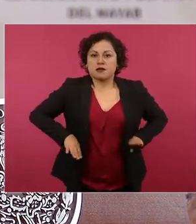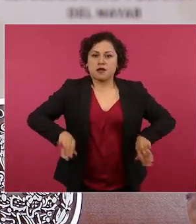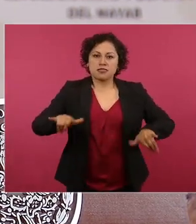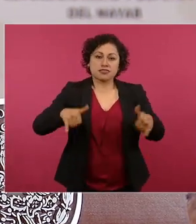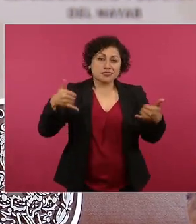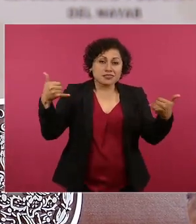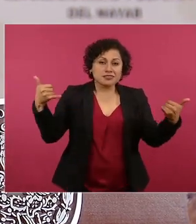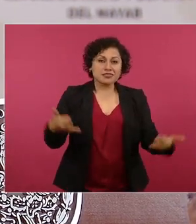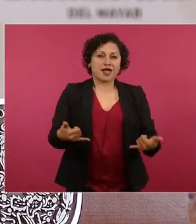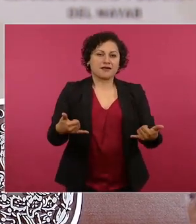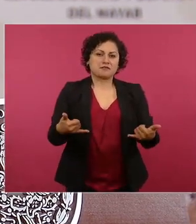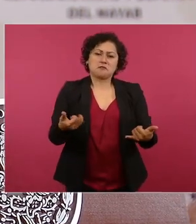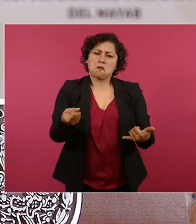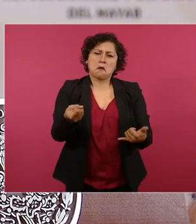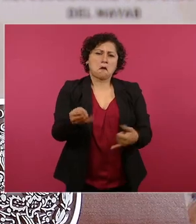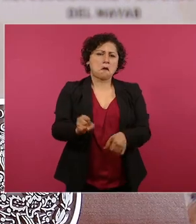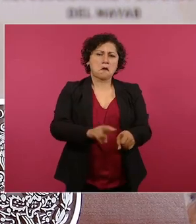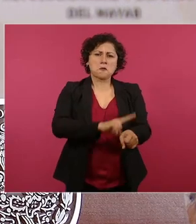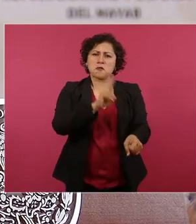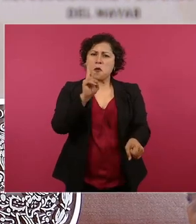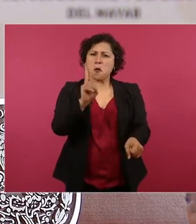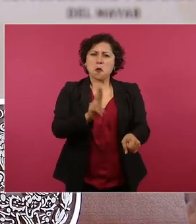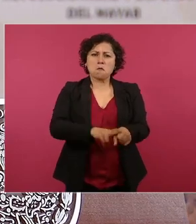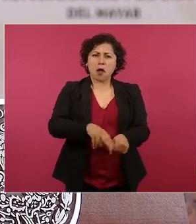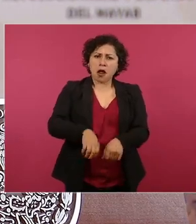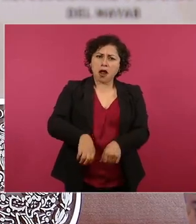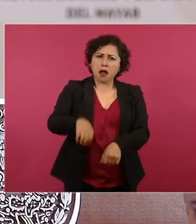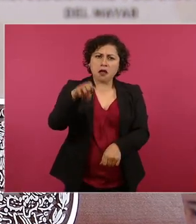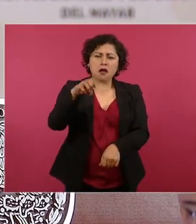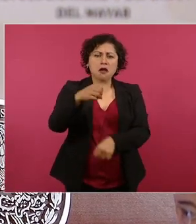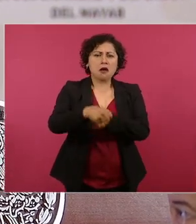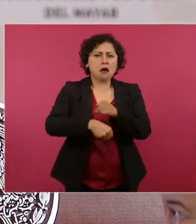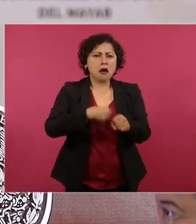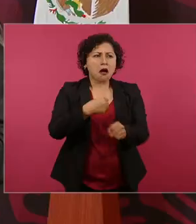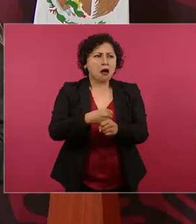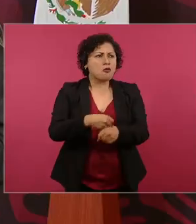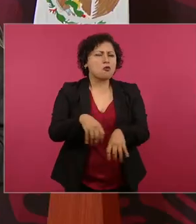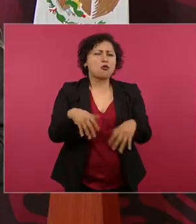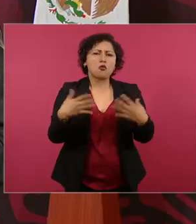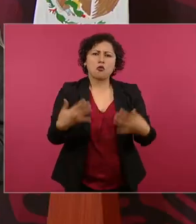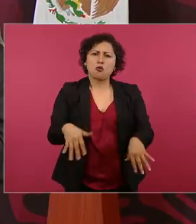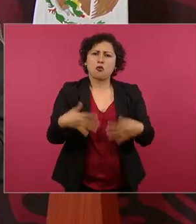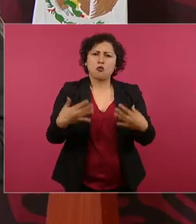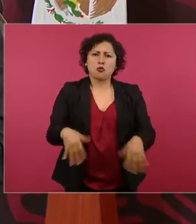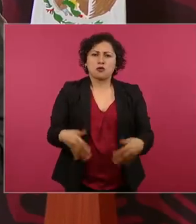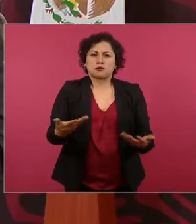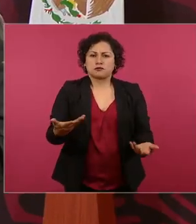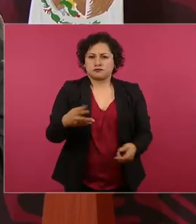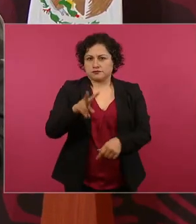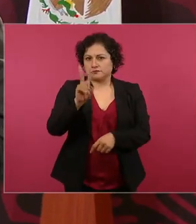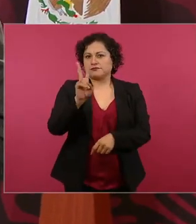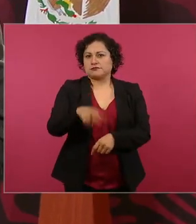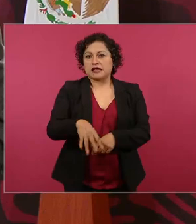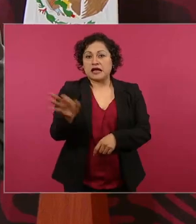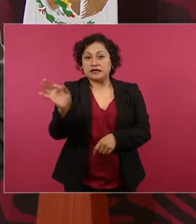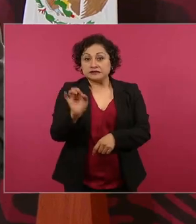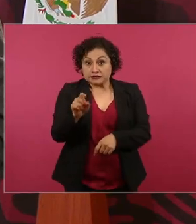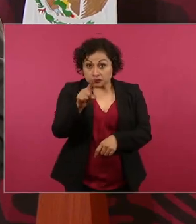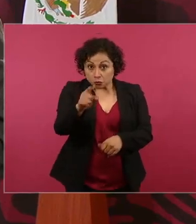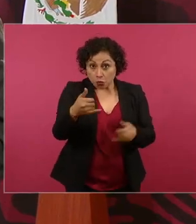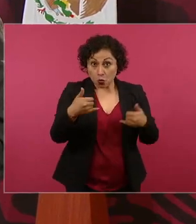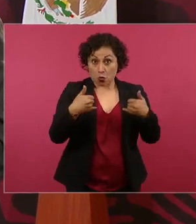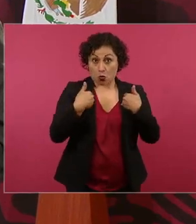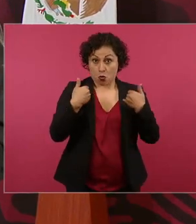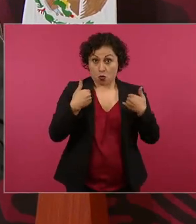por naturaleza. Ser joven y no ser revolucionario es una contradicción, decía el